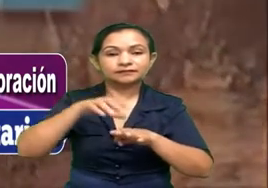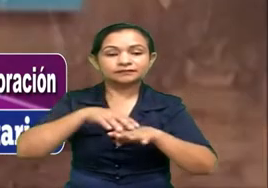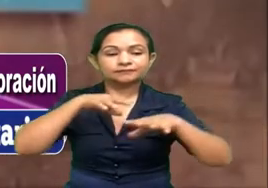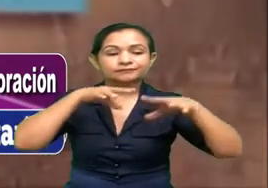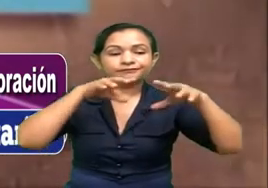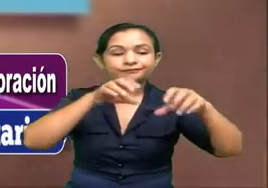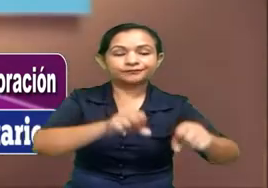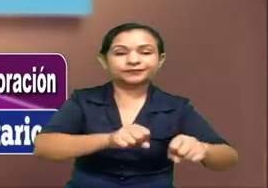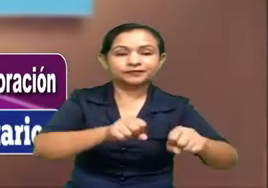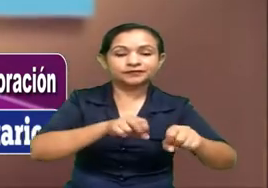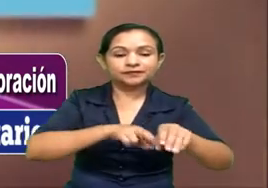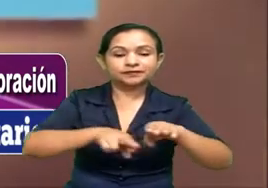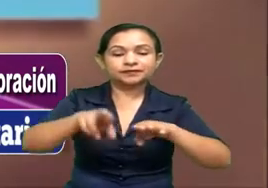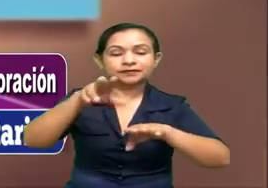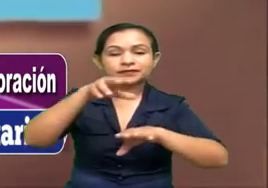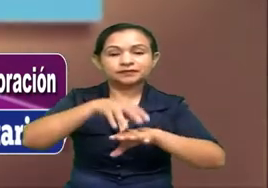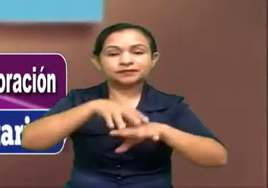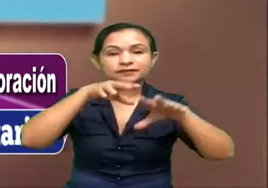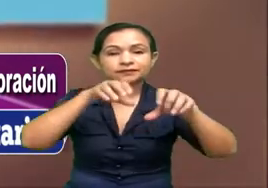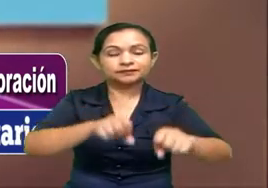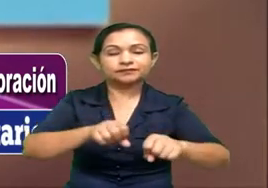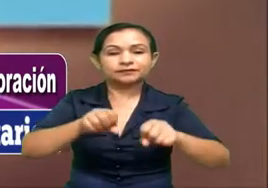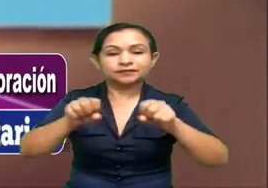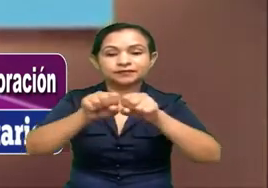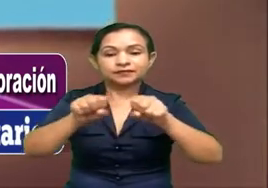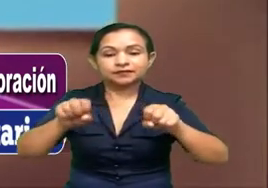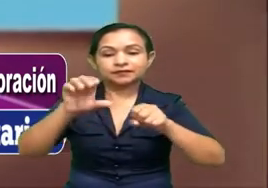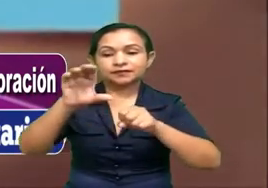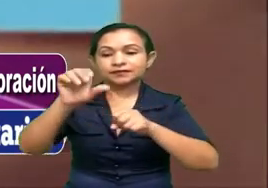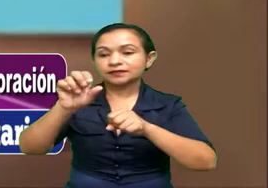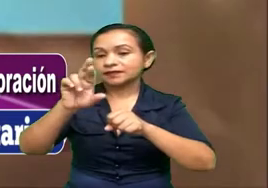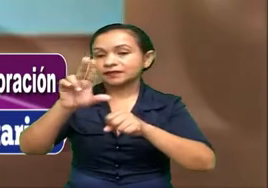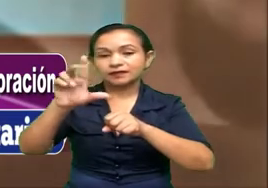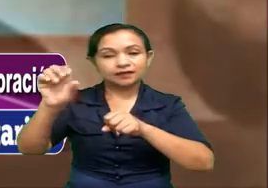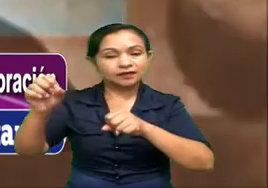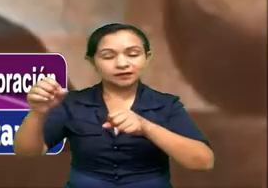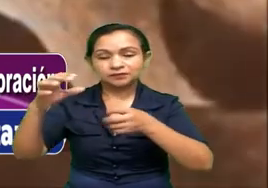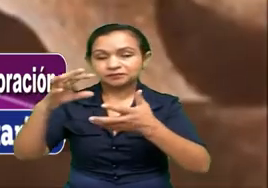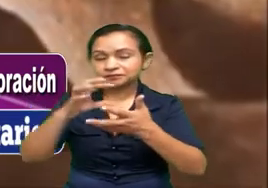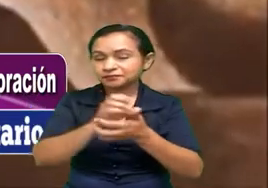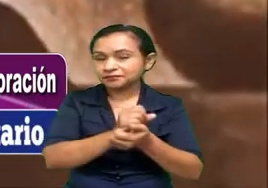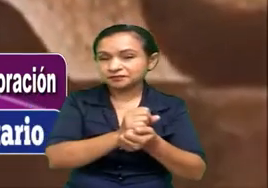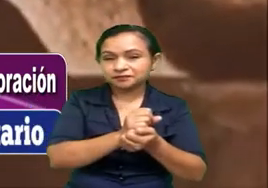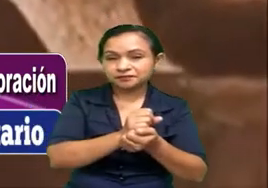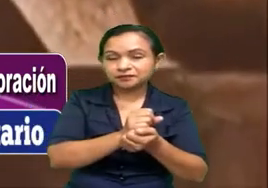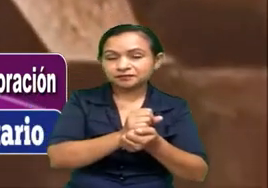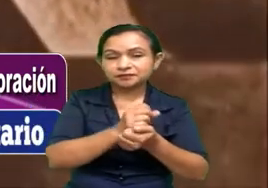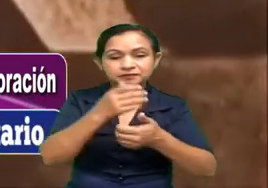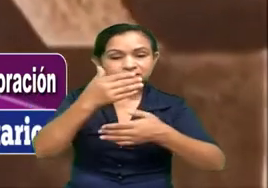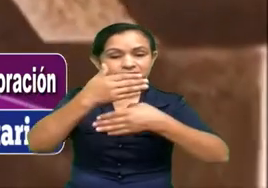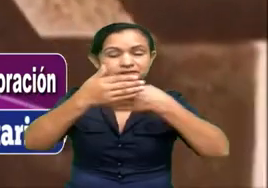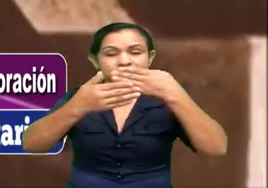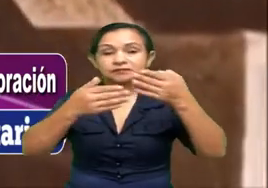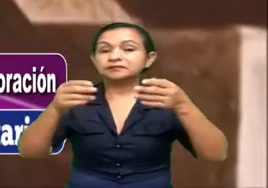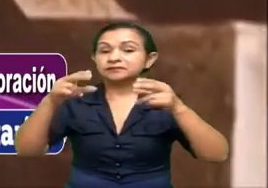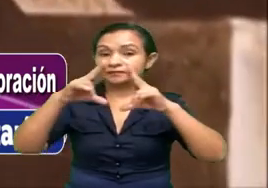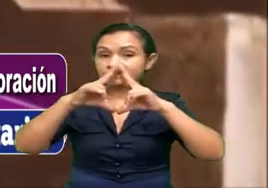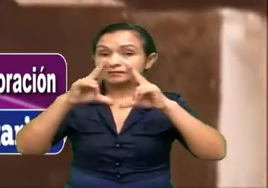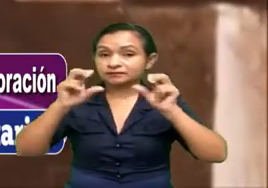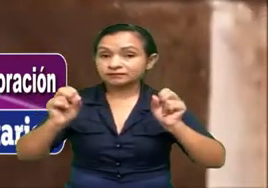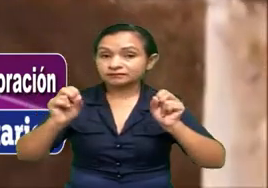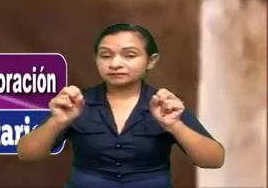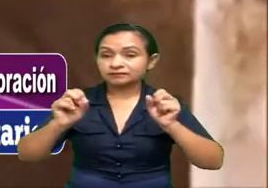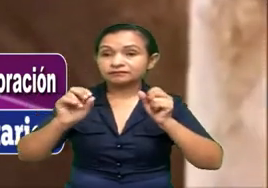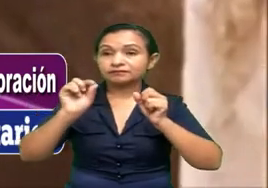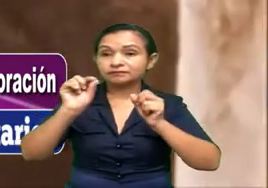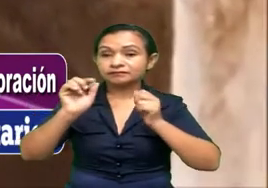río San Juan. Sí. Ellos se tomaron San Carlos. Ellos destruyeron un montón de fortificaciones nacionales. Y poco